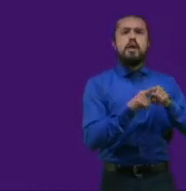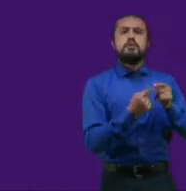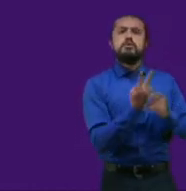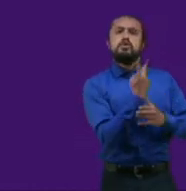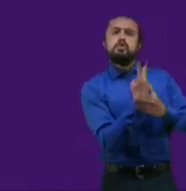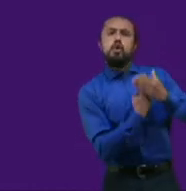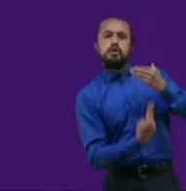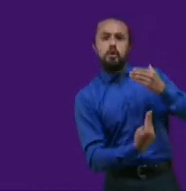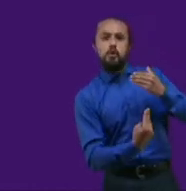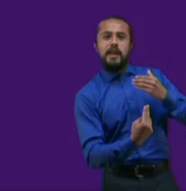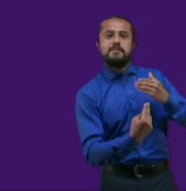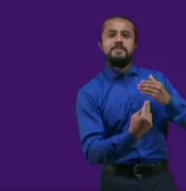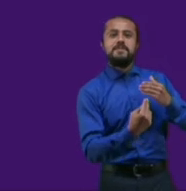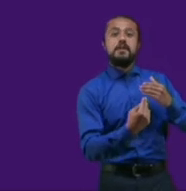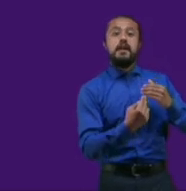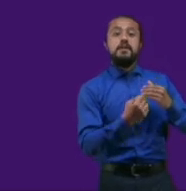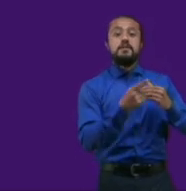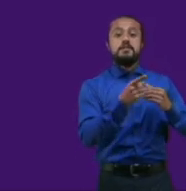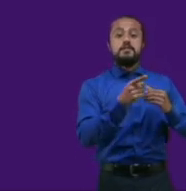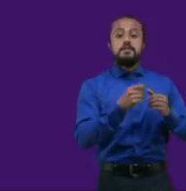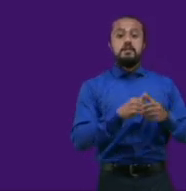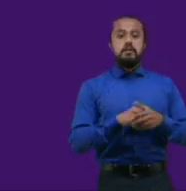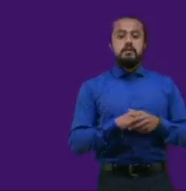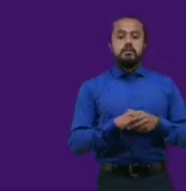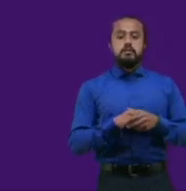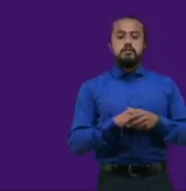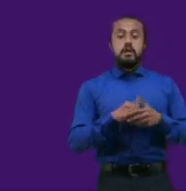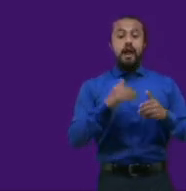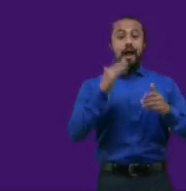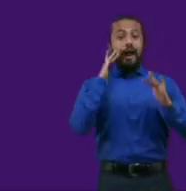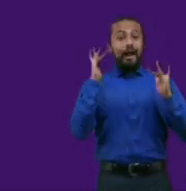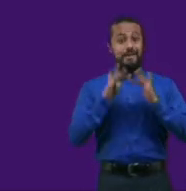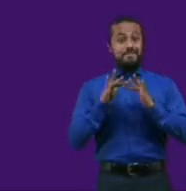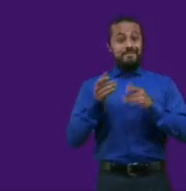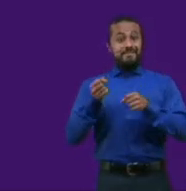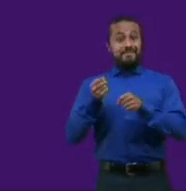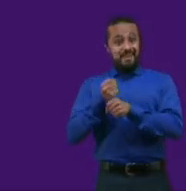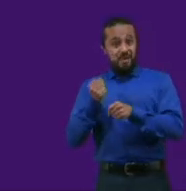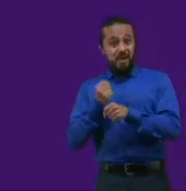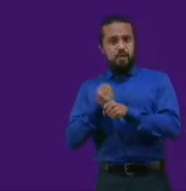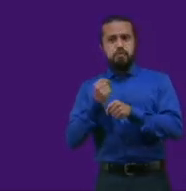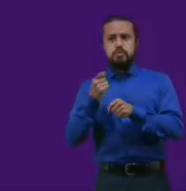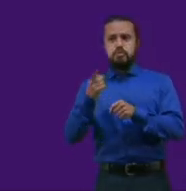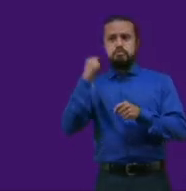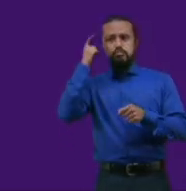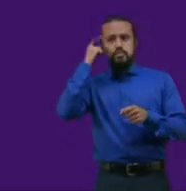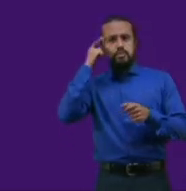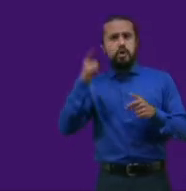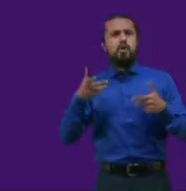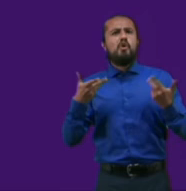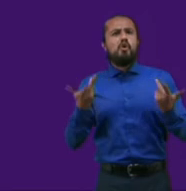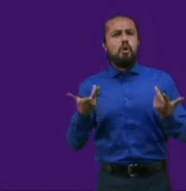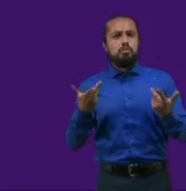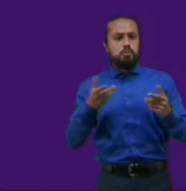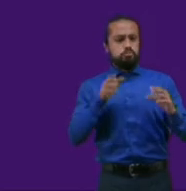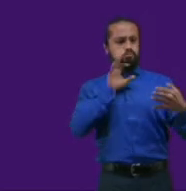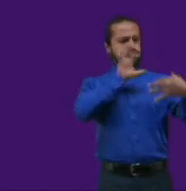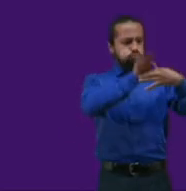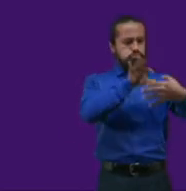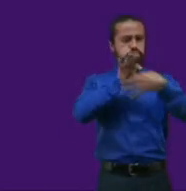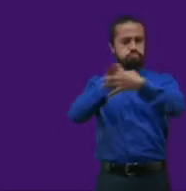y con una claridad, digamos, que en unos objetivos, en unas tareas y en unos puntos de llegada, pues, en los próximos años.